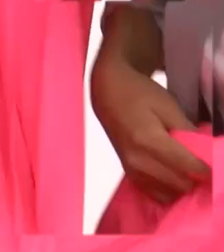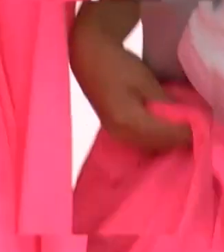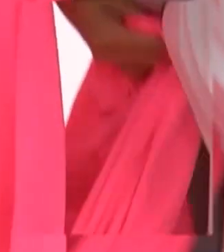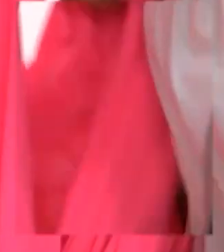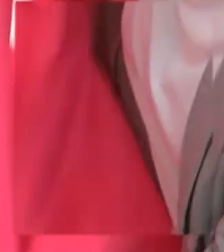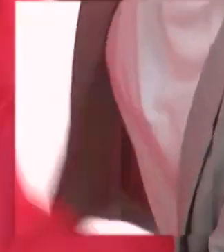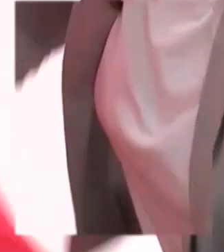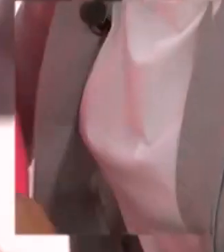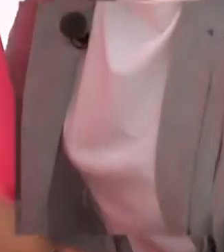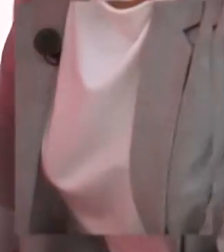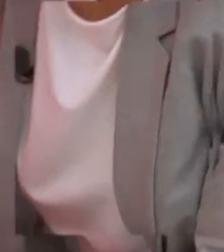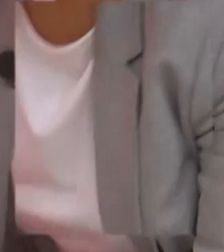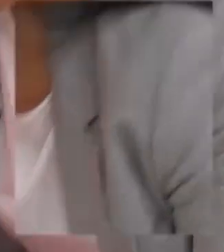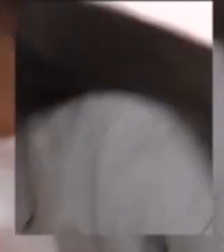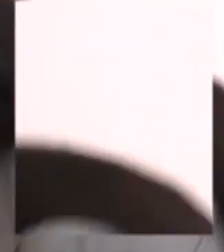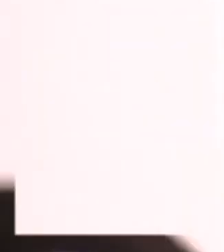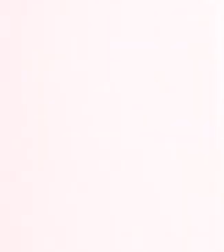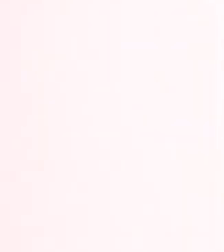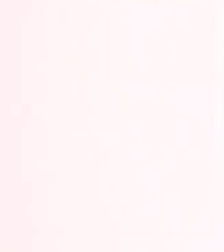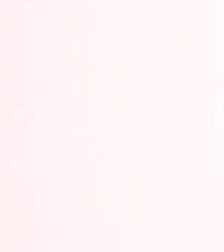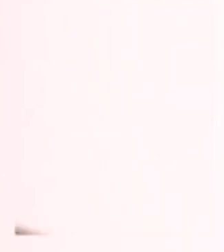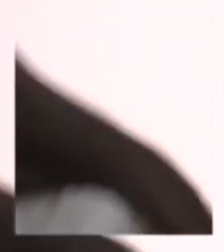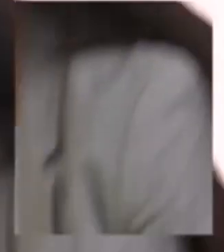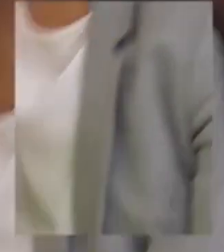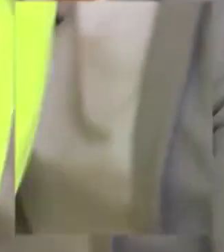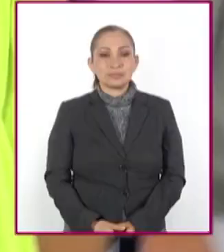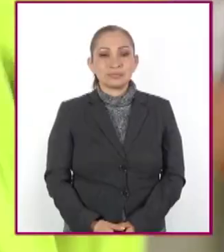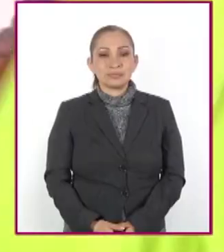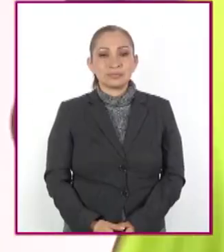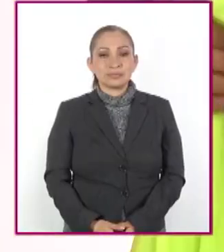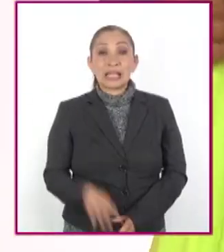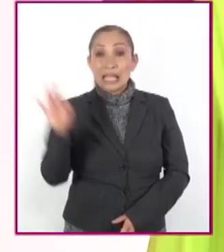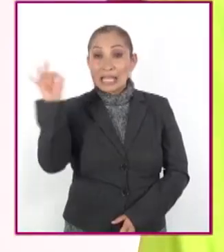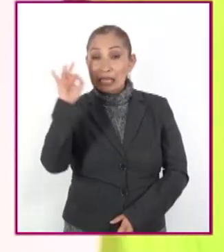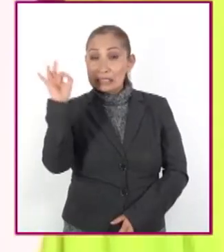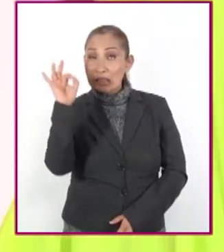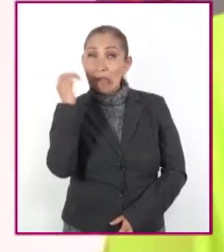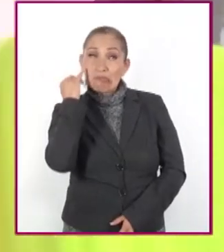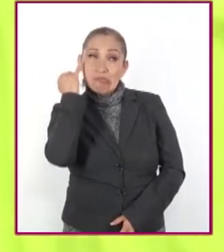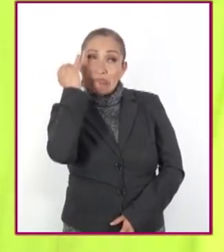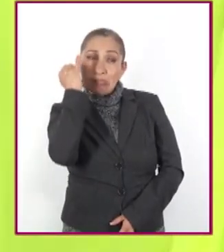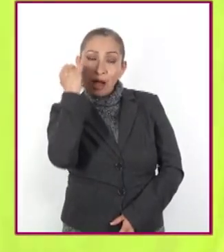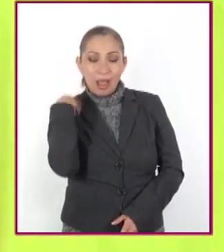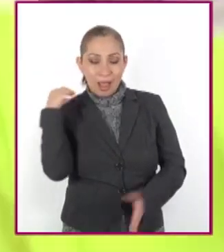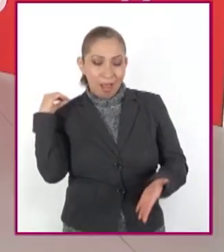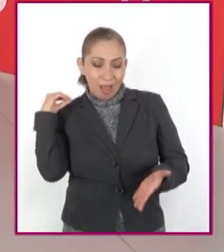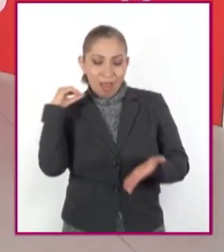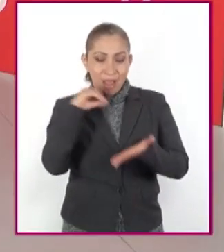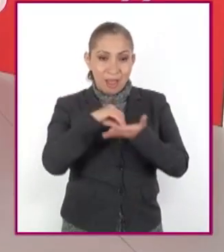Déjalo caer. Eso. ¿Qué tal si complementamos...